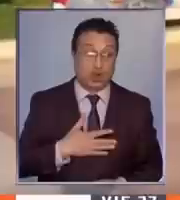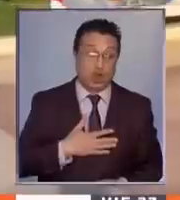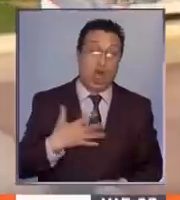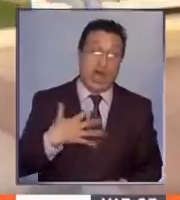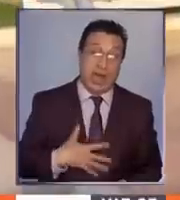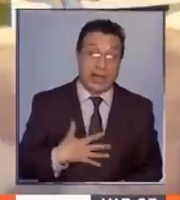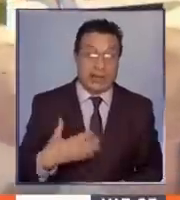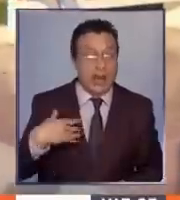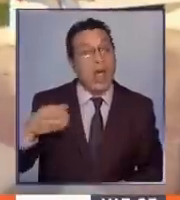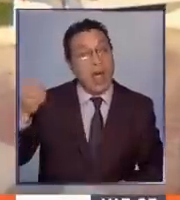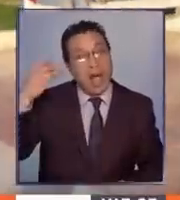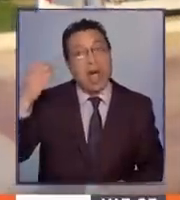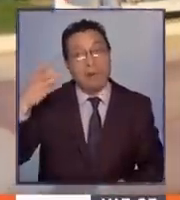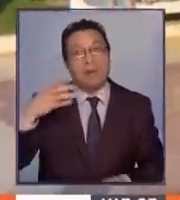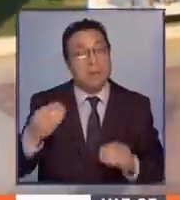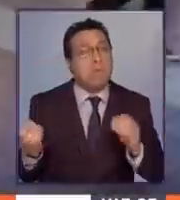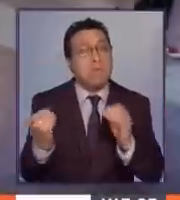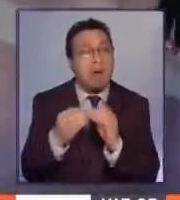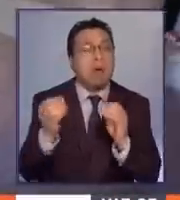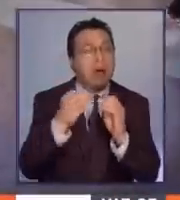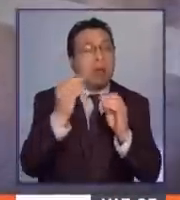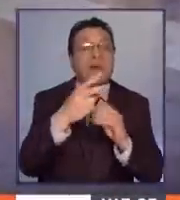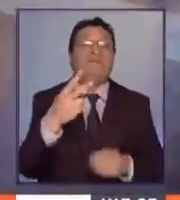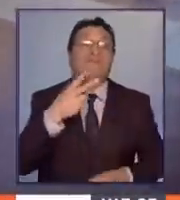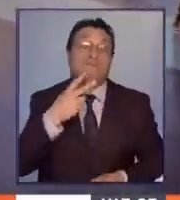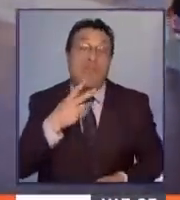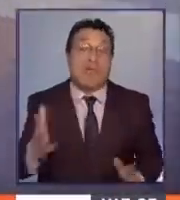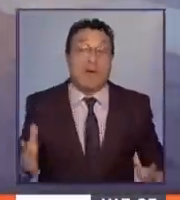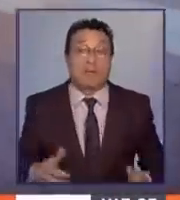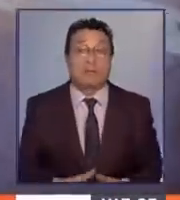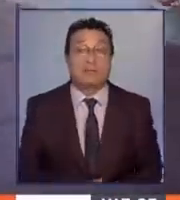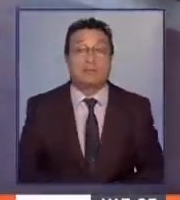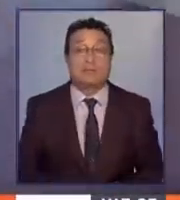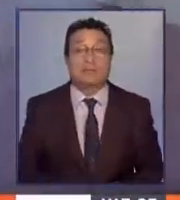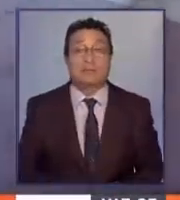quiero aprender lo más posible de la vida.